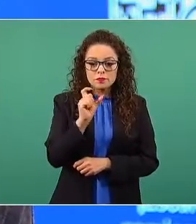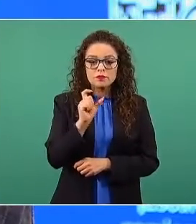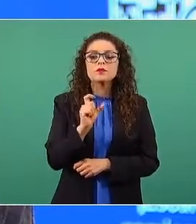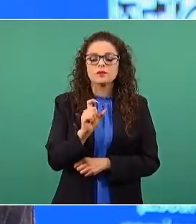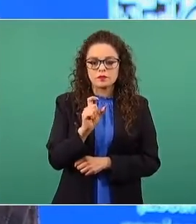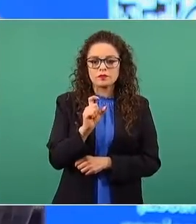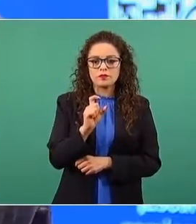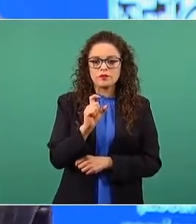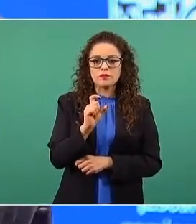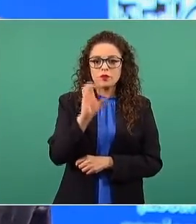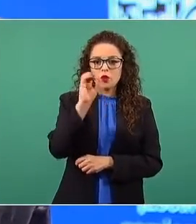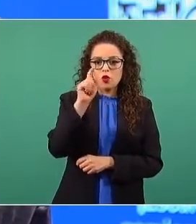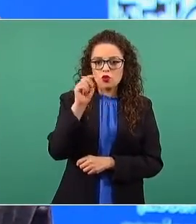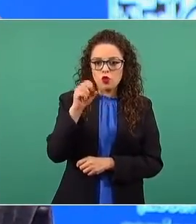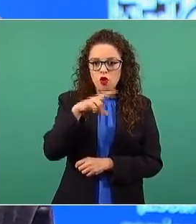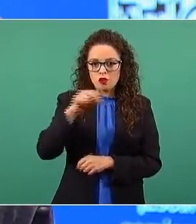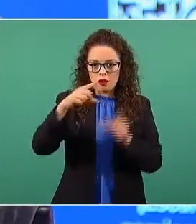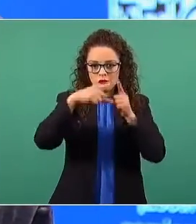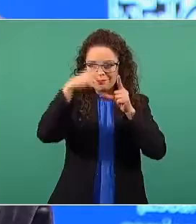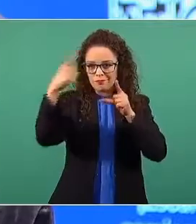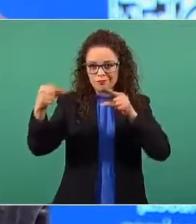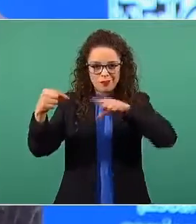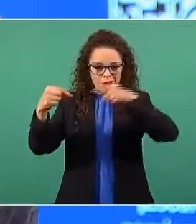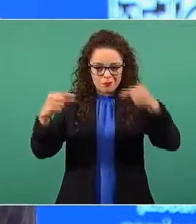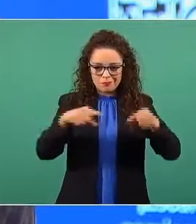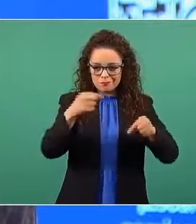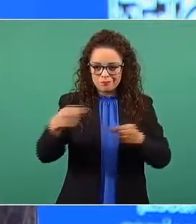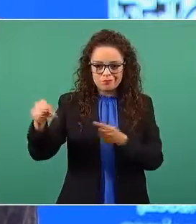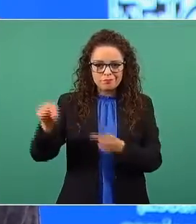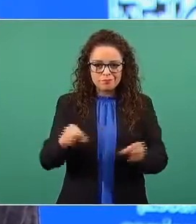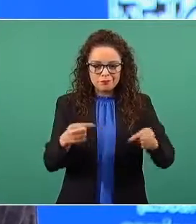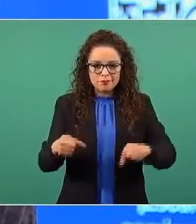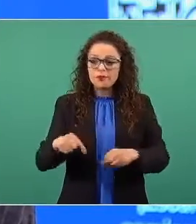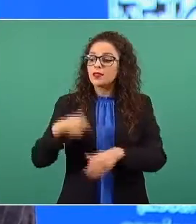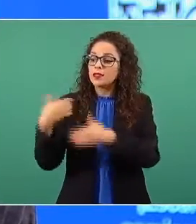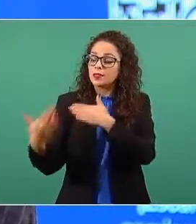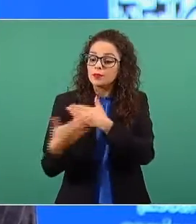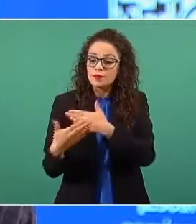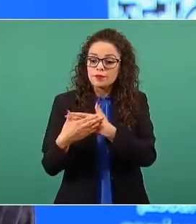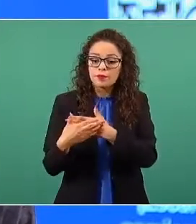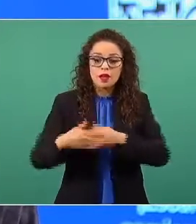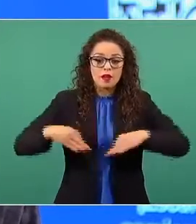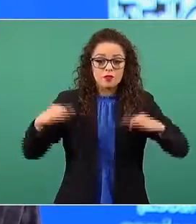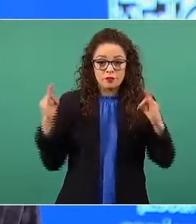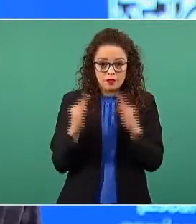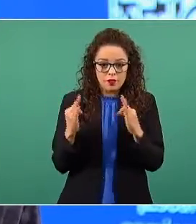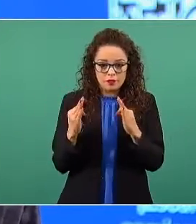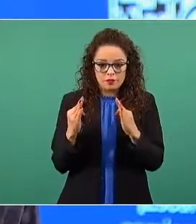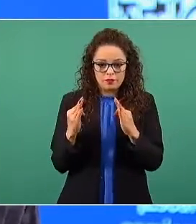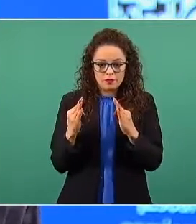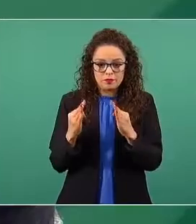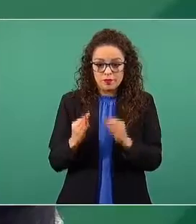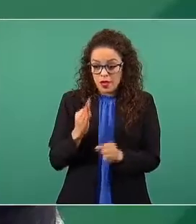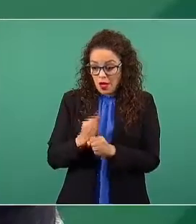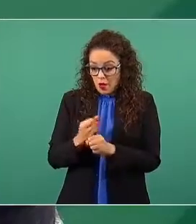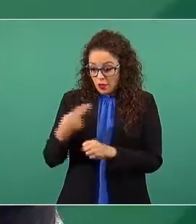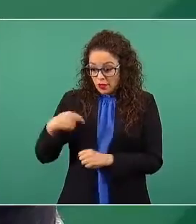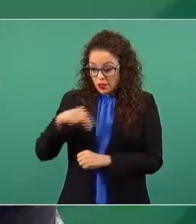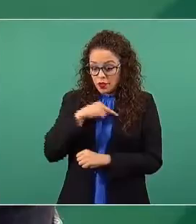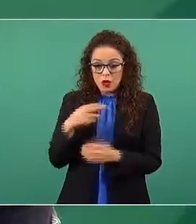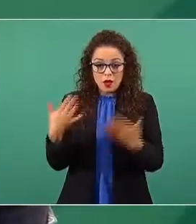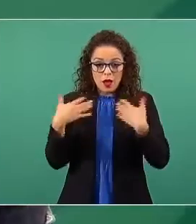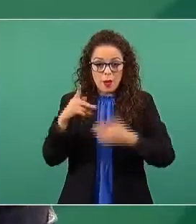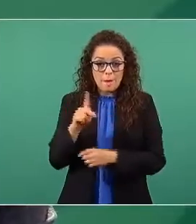invierno. Nosotros estamos en la primavera, ya estamos prácticamente en el verano. El 21 de